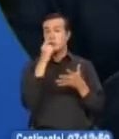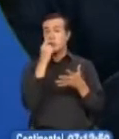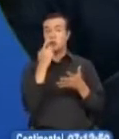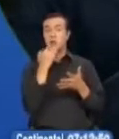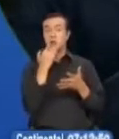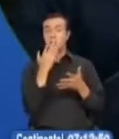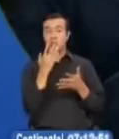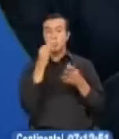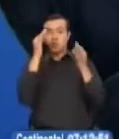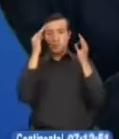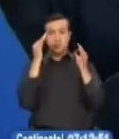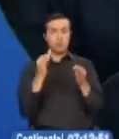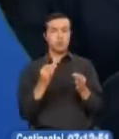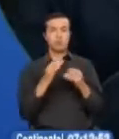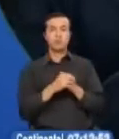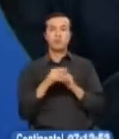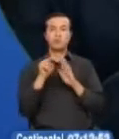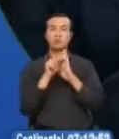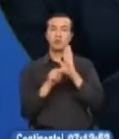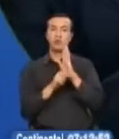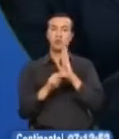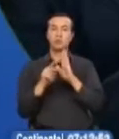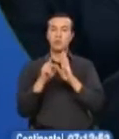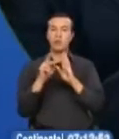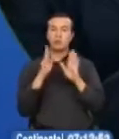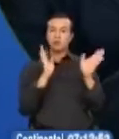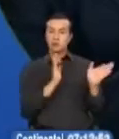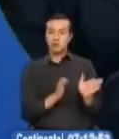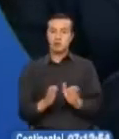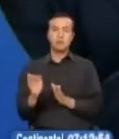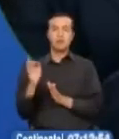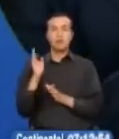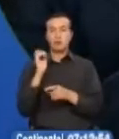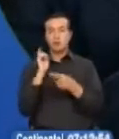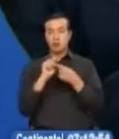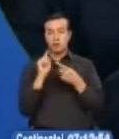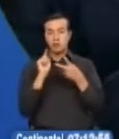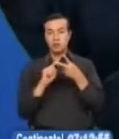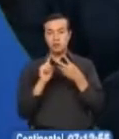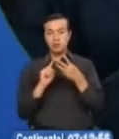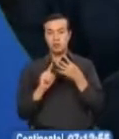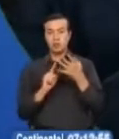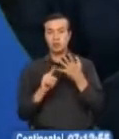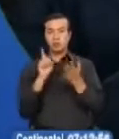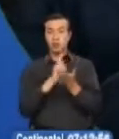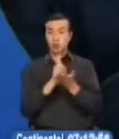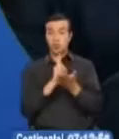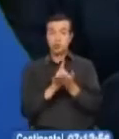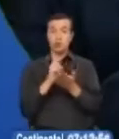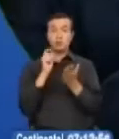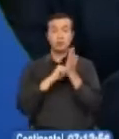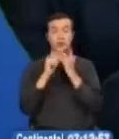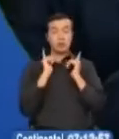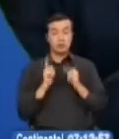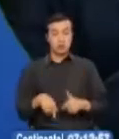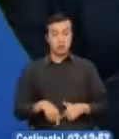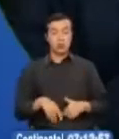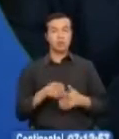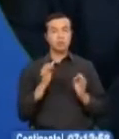que cumple los estándares requeridos para y determinados por los doctores y el ministerio de salud